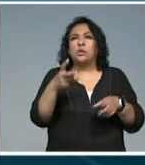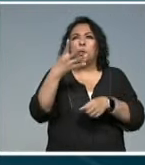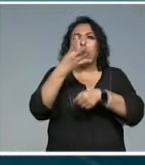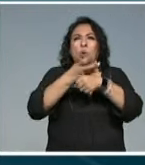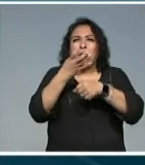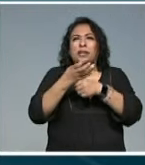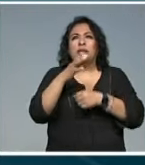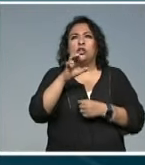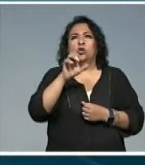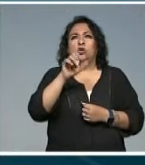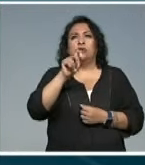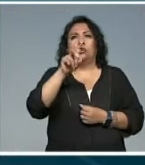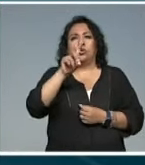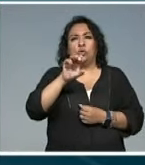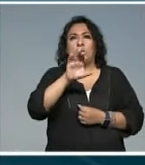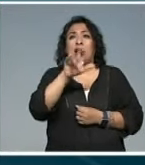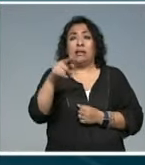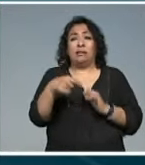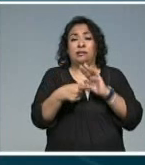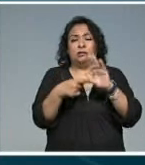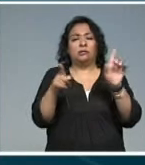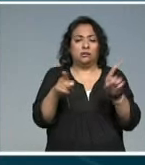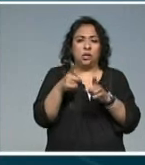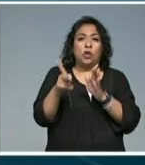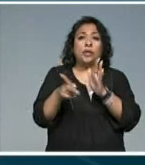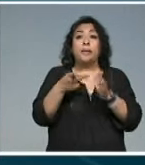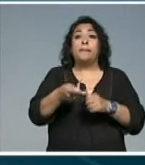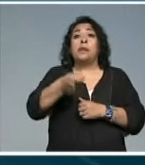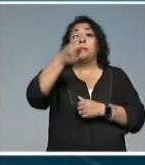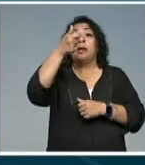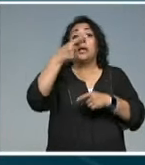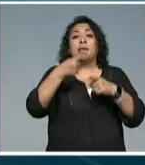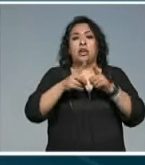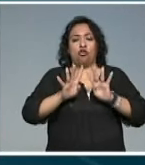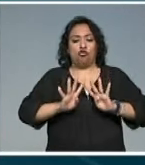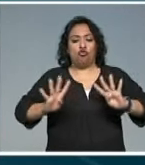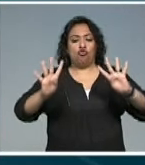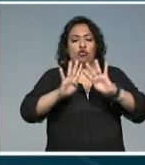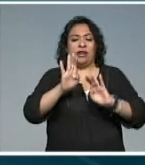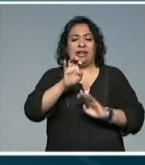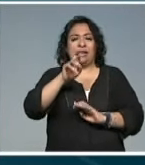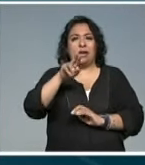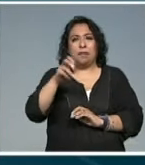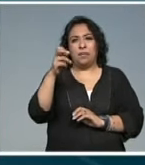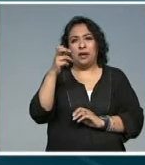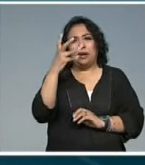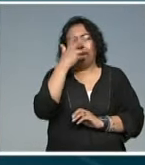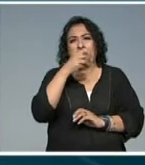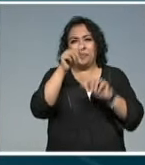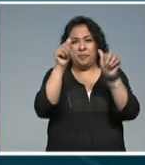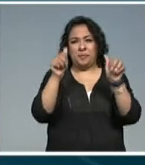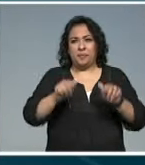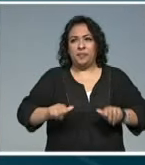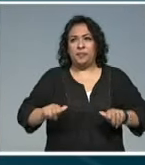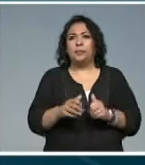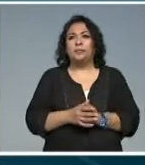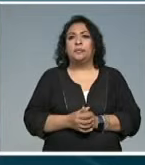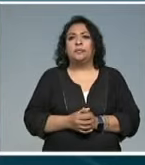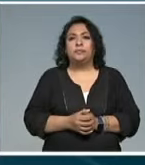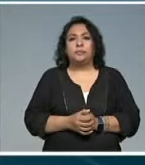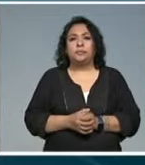Cuarteto Estudio Clásico, pieza que será interpretada por primera vez por la Orquesta de Cámara de Bellas Artes.